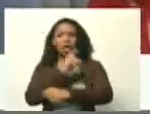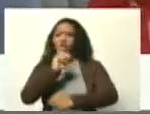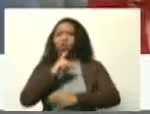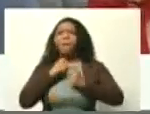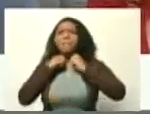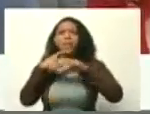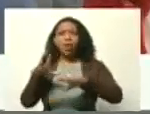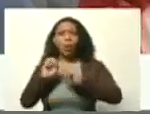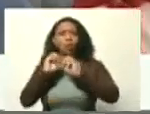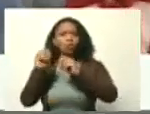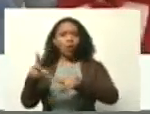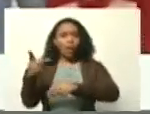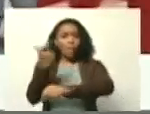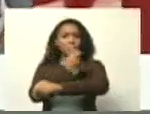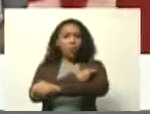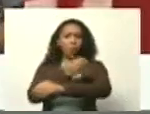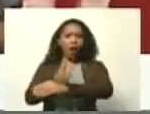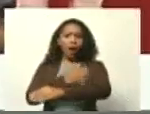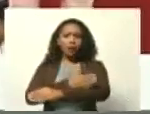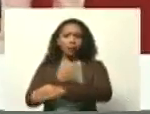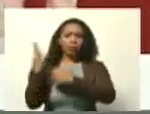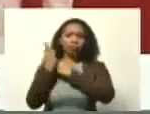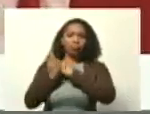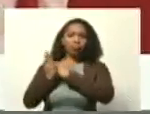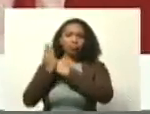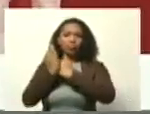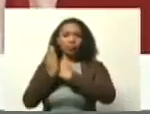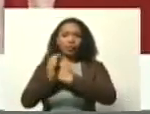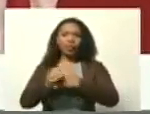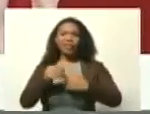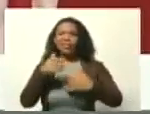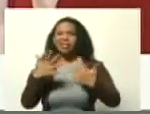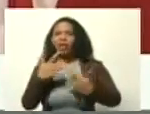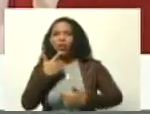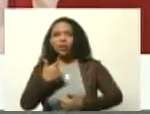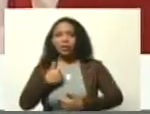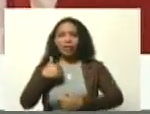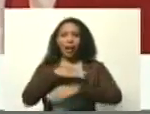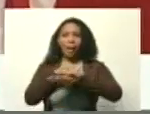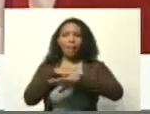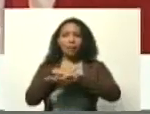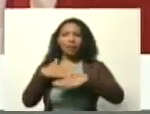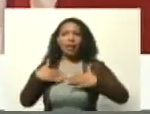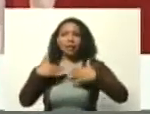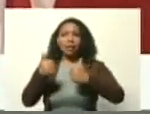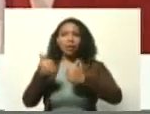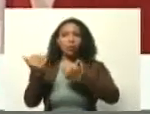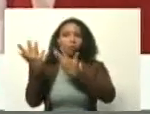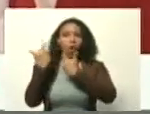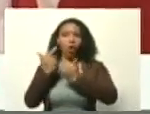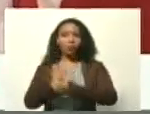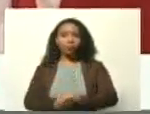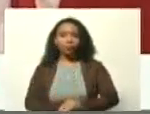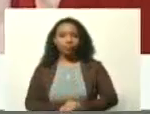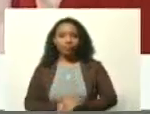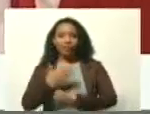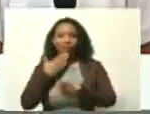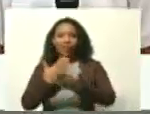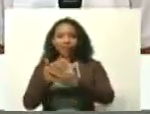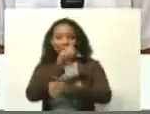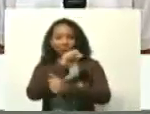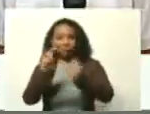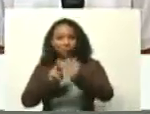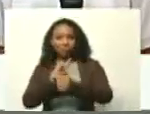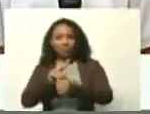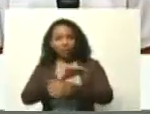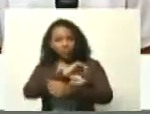la oportunidad de la vacunación y del refuerzo. ¿Qué nos dice la ministra de Salud? Gracias, vicepresidenta. Bueno, que no